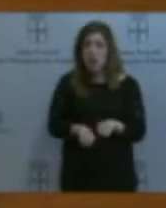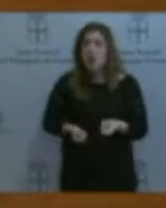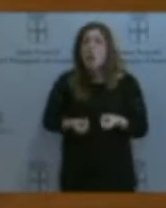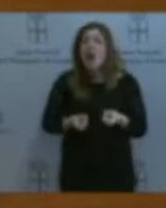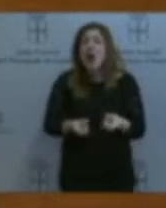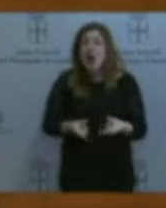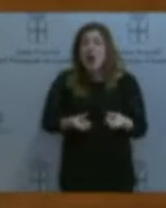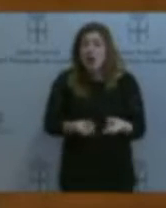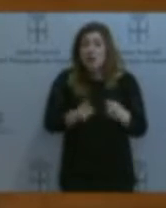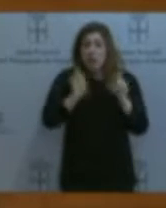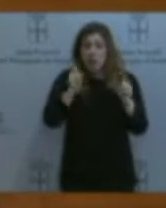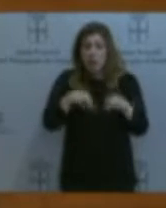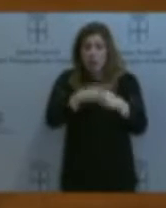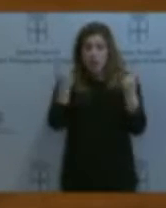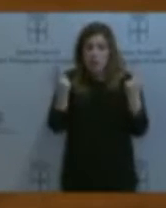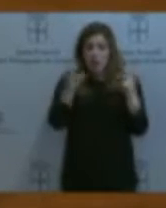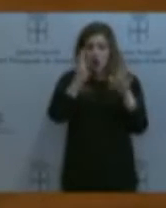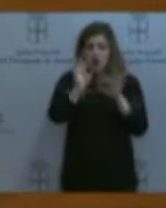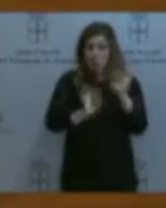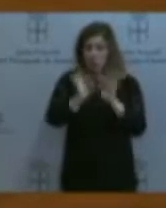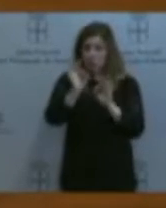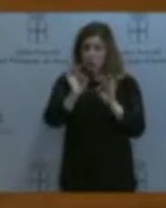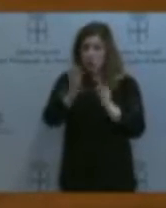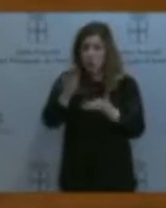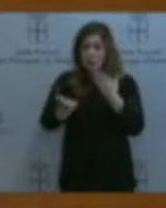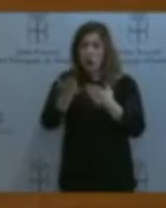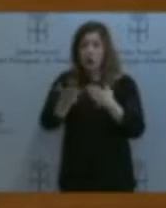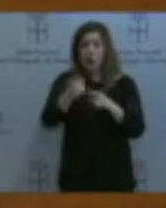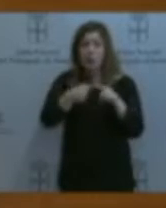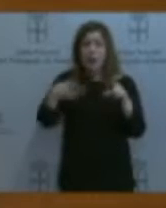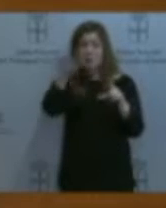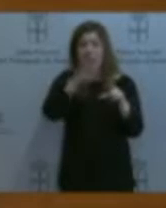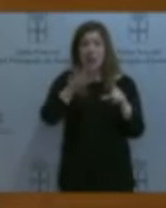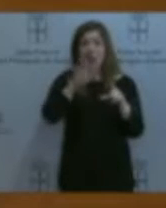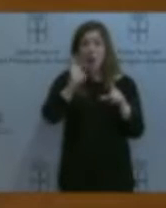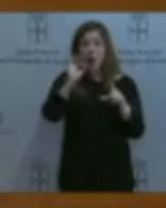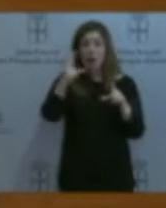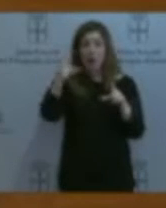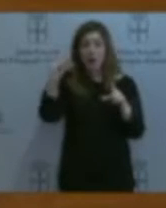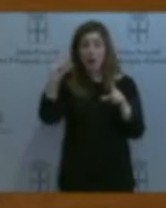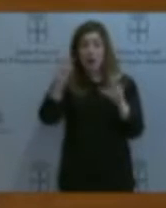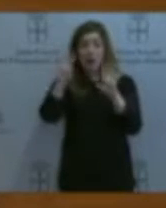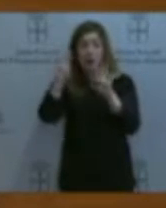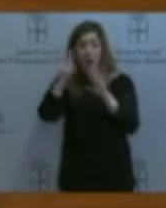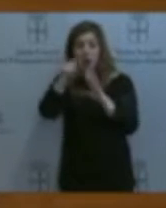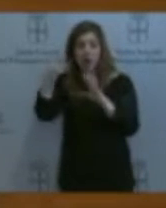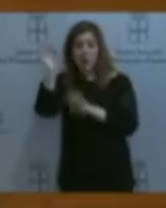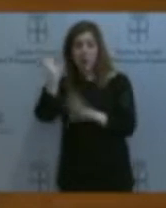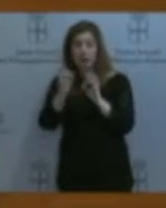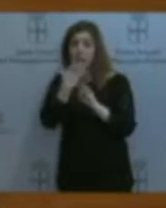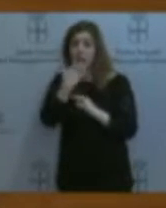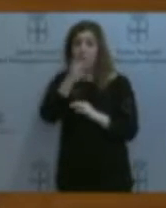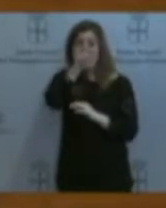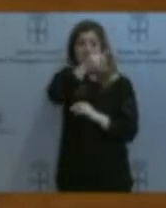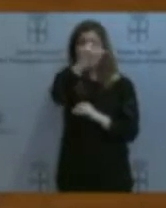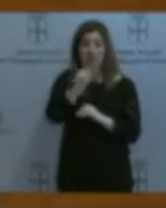pública en España esté en el 8%, mientras que la media de la OCDE sea del 11%, lo que hace que, por cierto, pues países como Italia